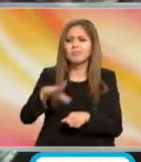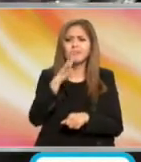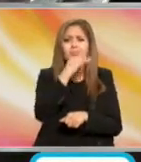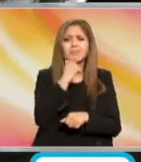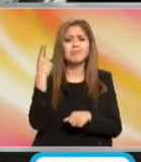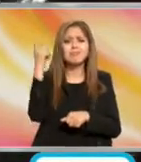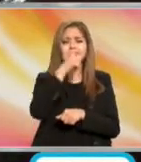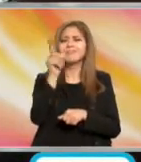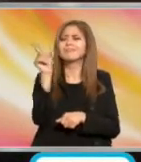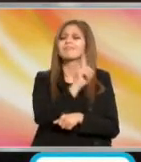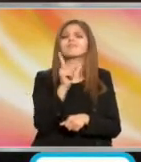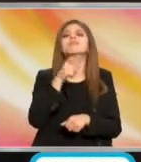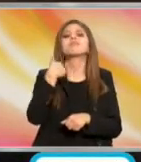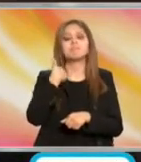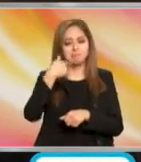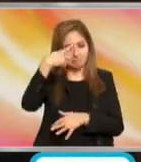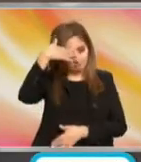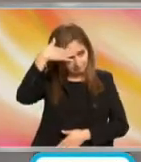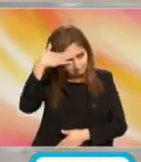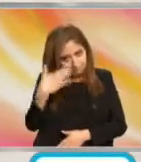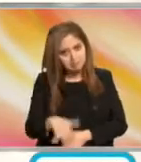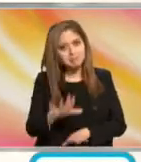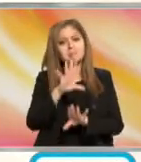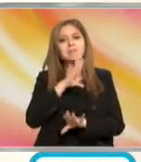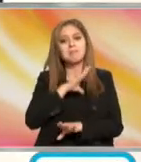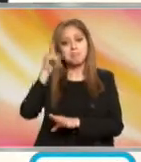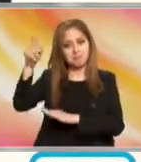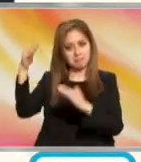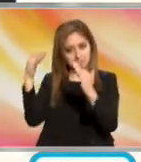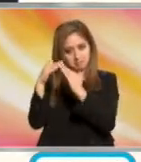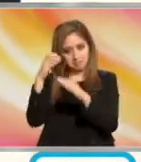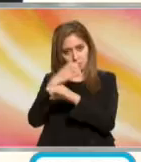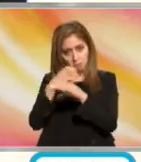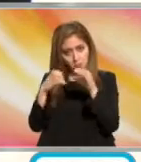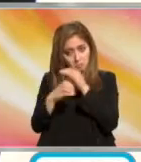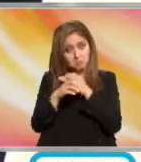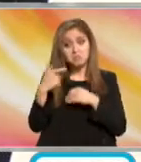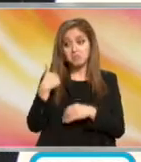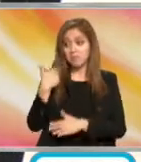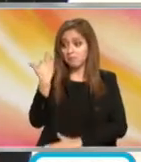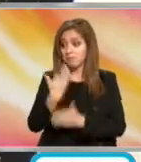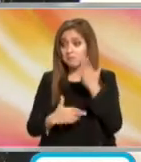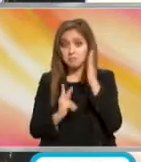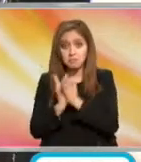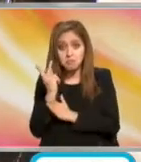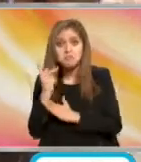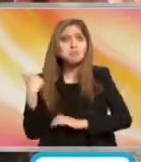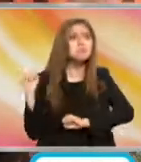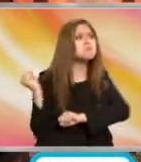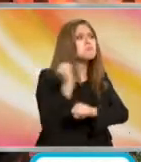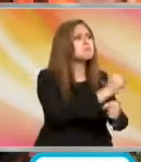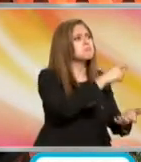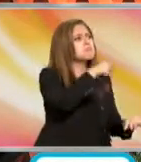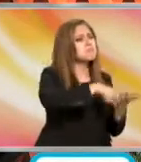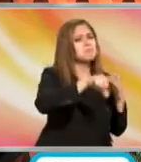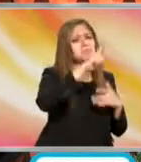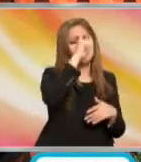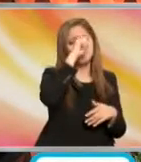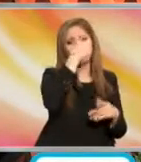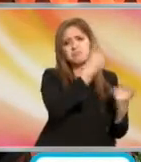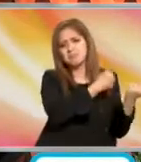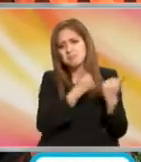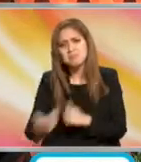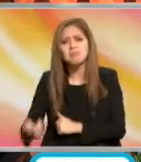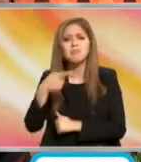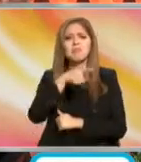porque seguro tenemos casi todos estos ingredientes. Si nos falta la espinaca, corremos rapidito, la buscamos. No es fácil de conseguir Así es. y Esa-